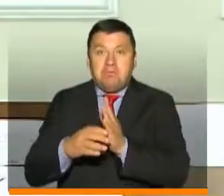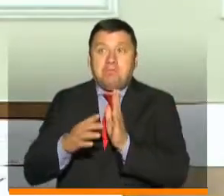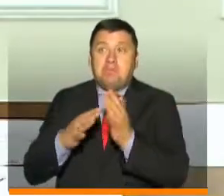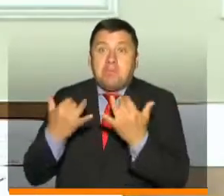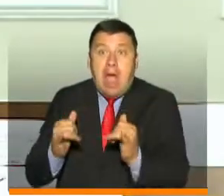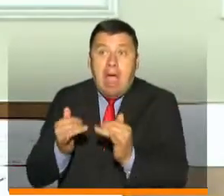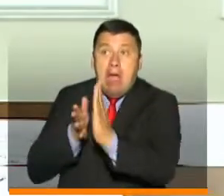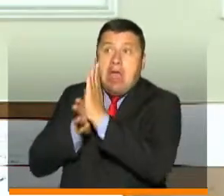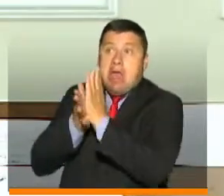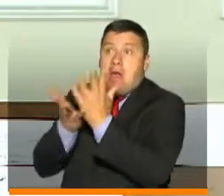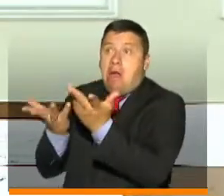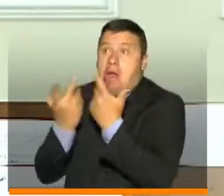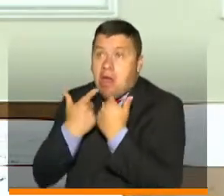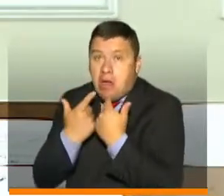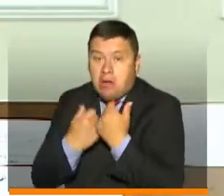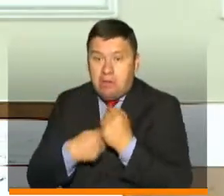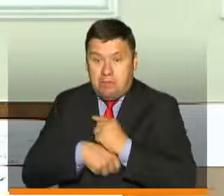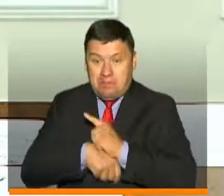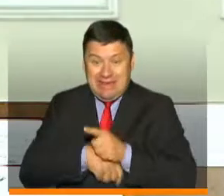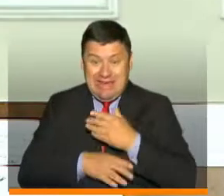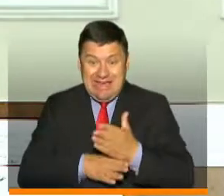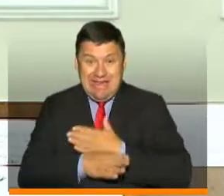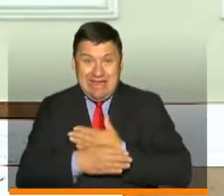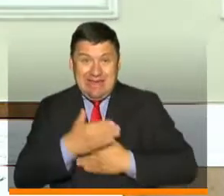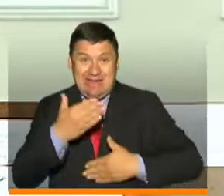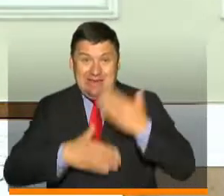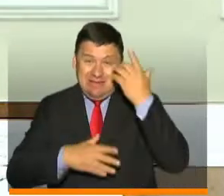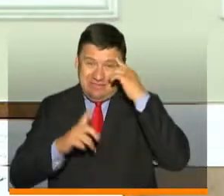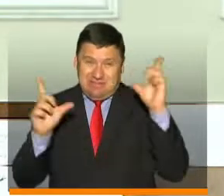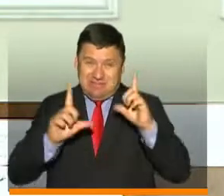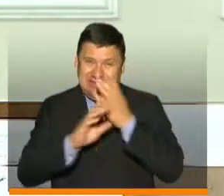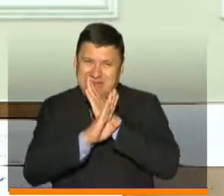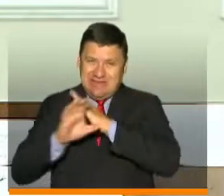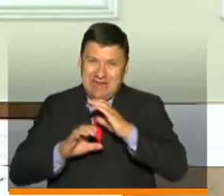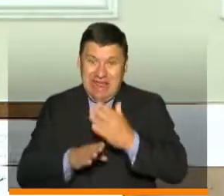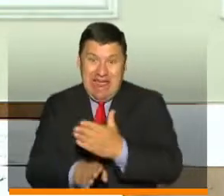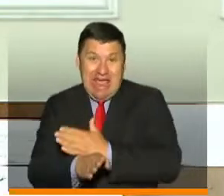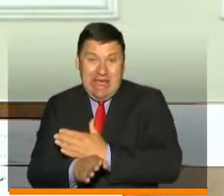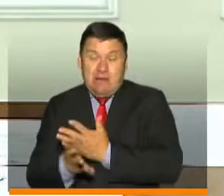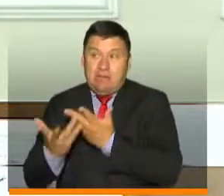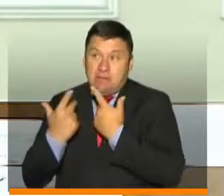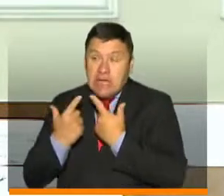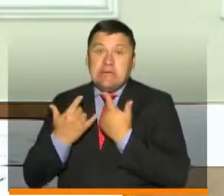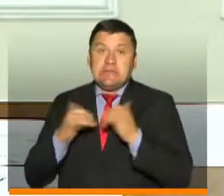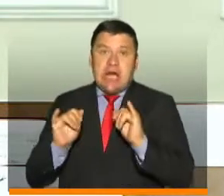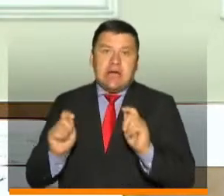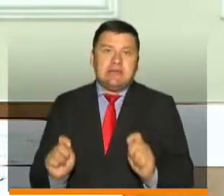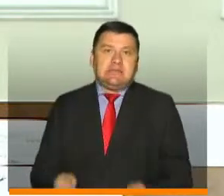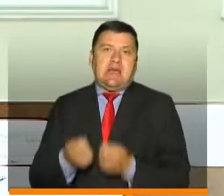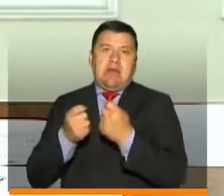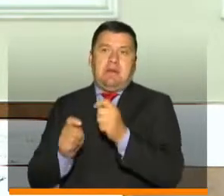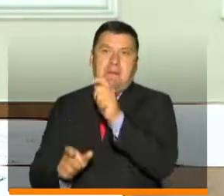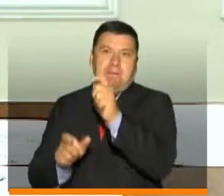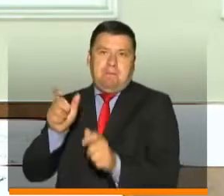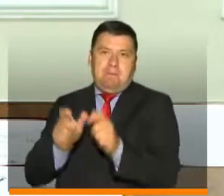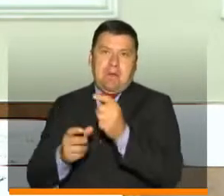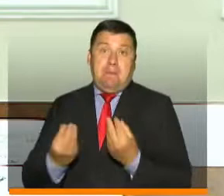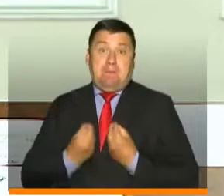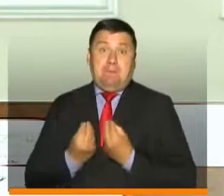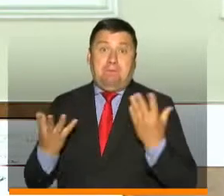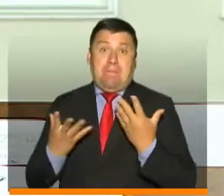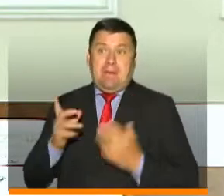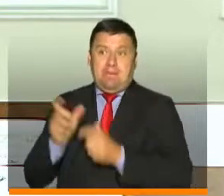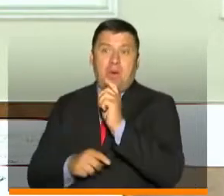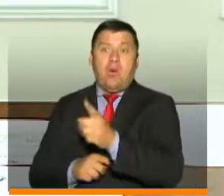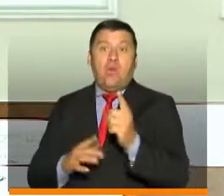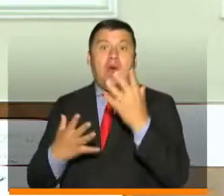de informar que unos minutos antes de empezar ese programa de prevención y acción fueron rescatados con vida